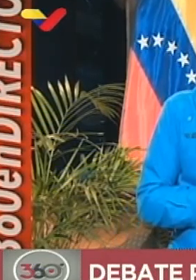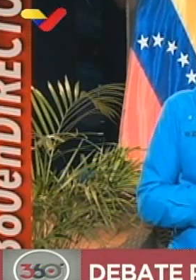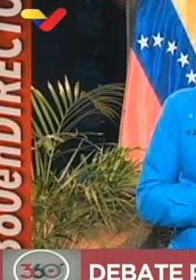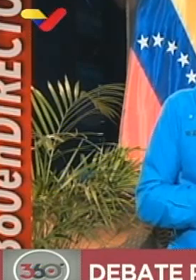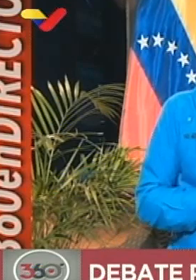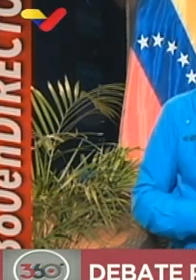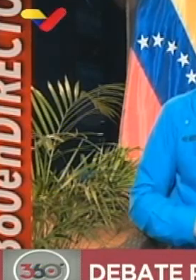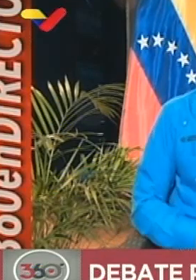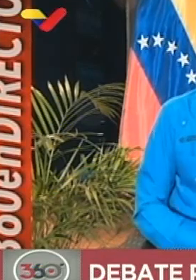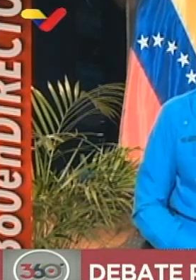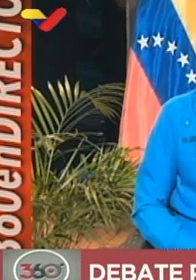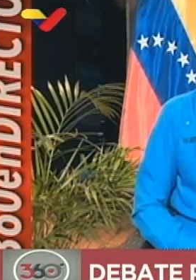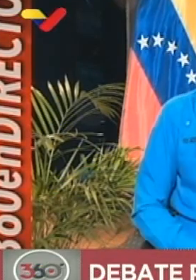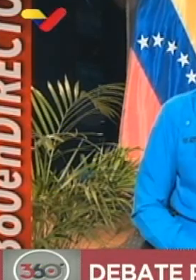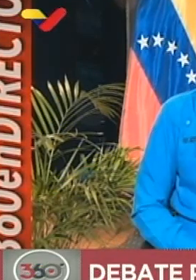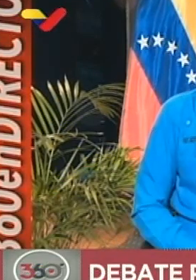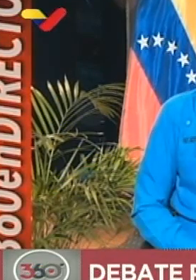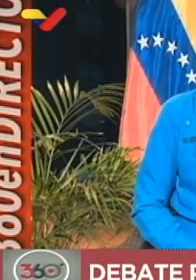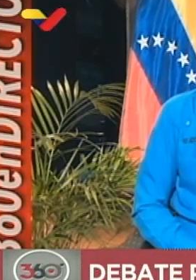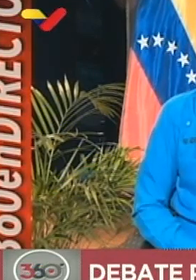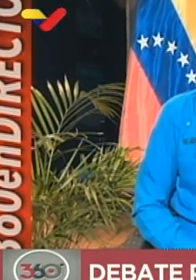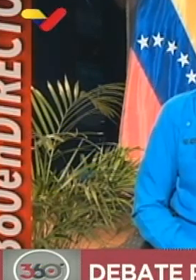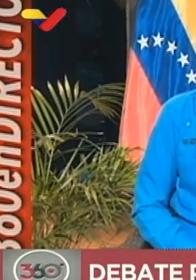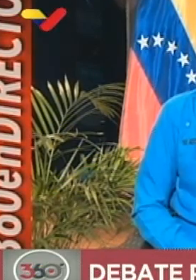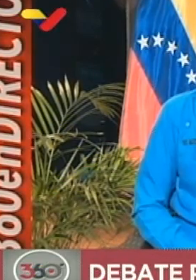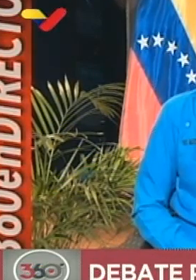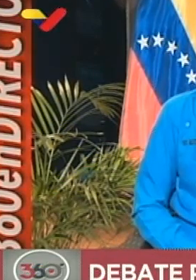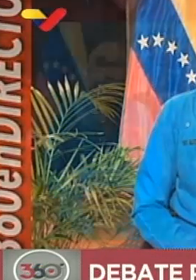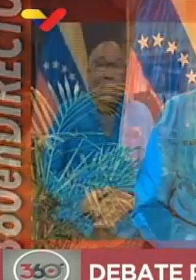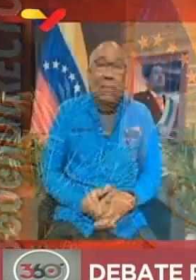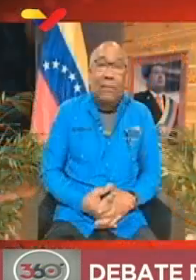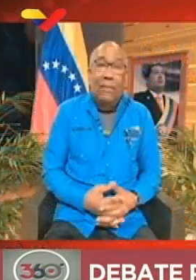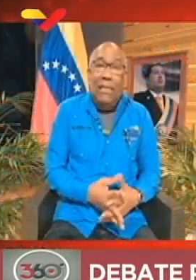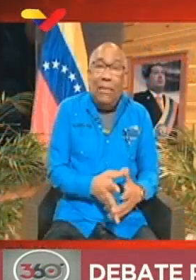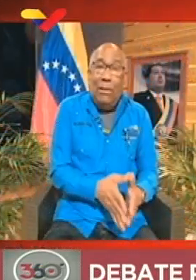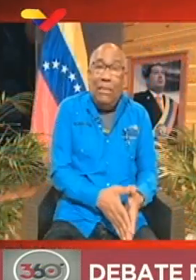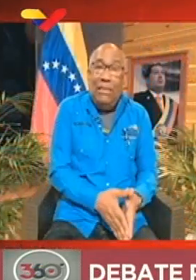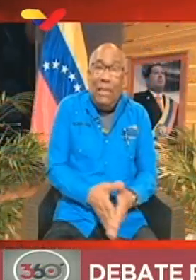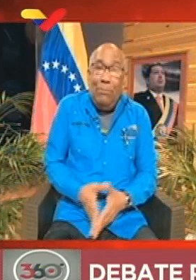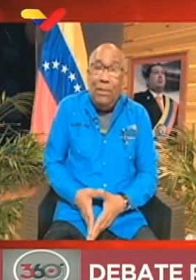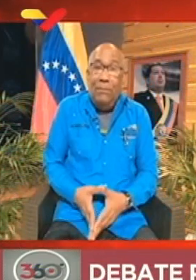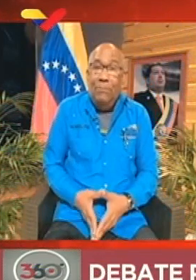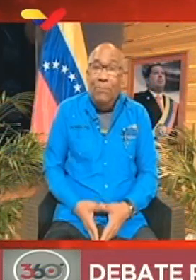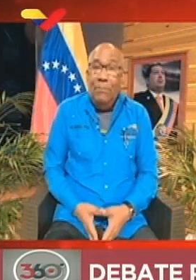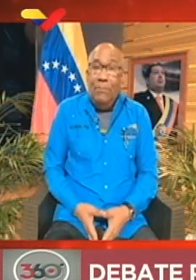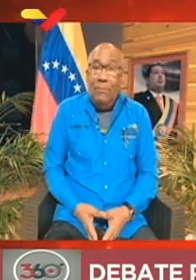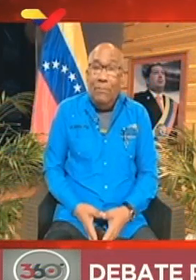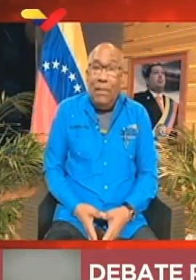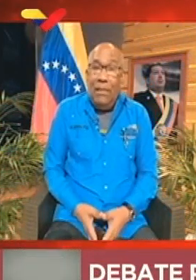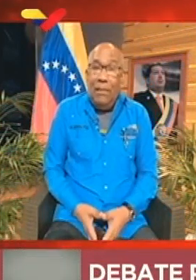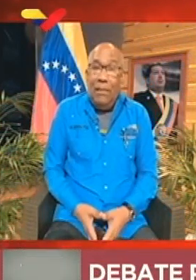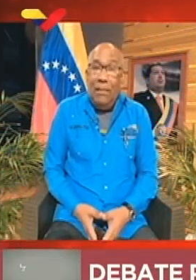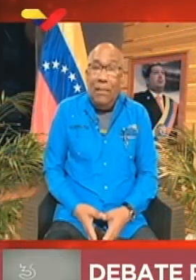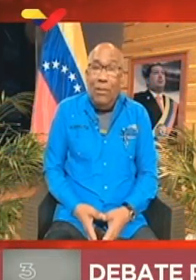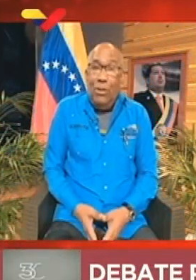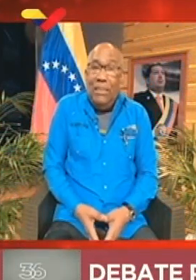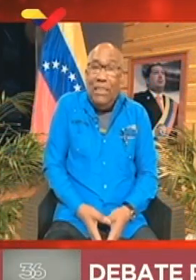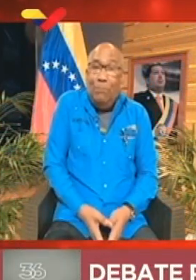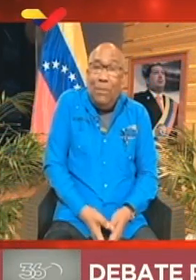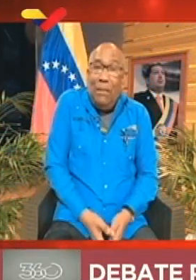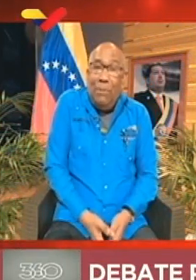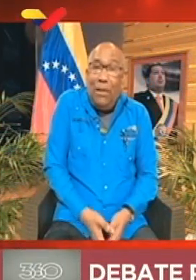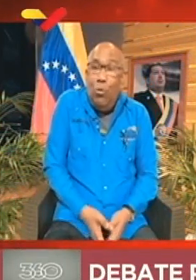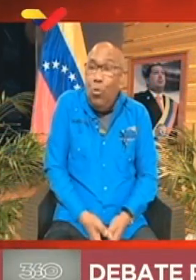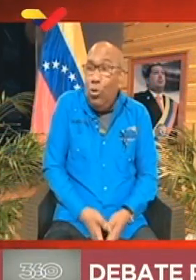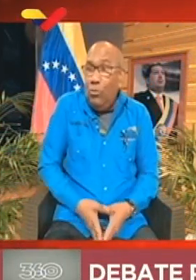lanzo, pero nosotros si comenzáramos el año escolar de enero a diciembre, ¿verdad? Y no